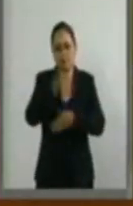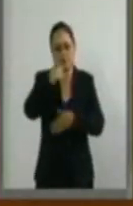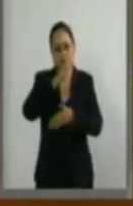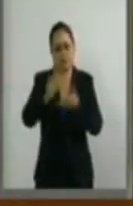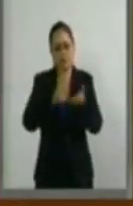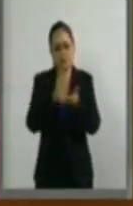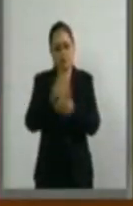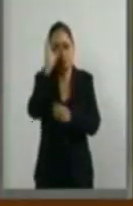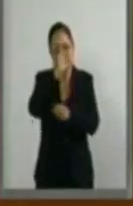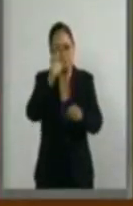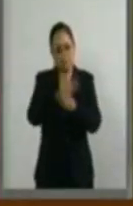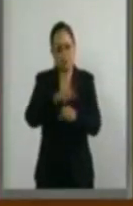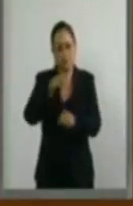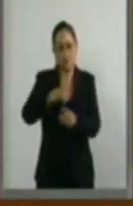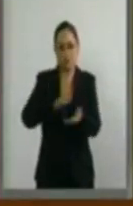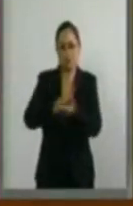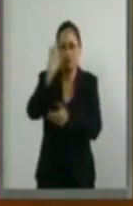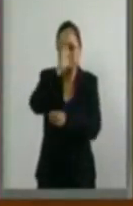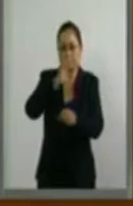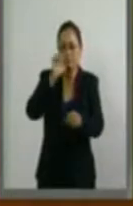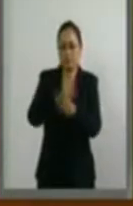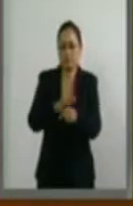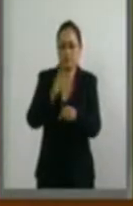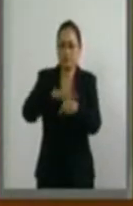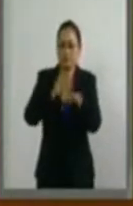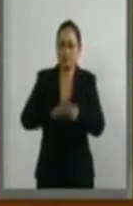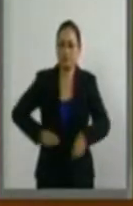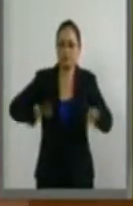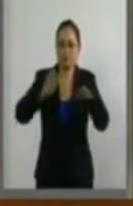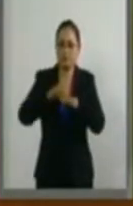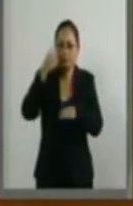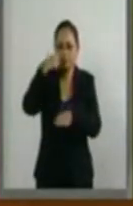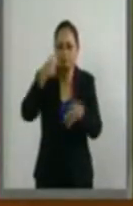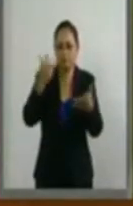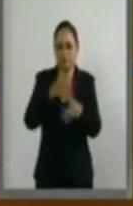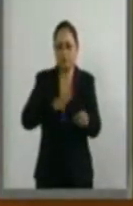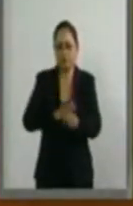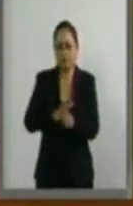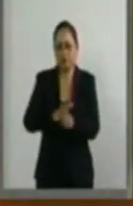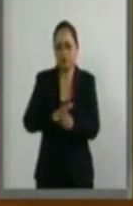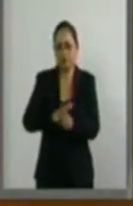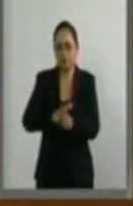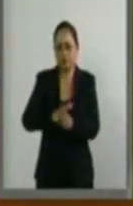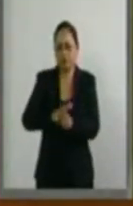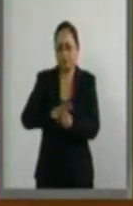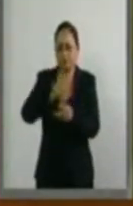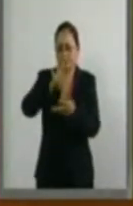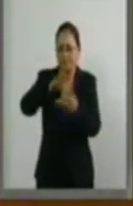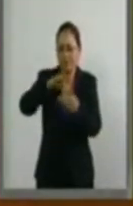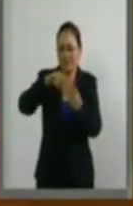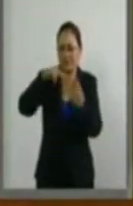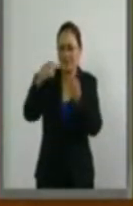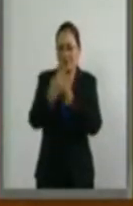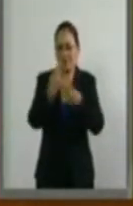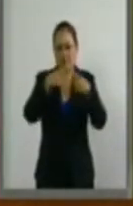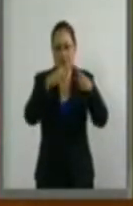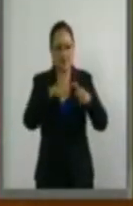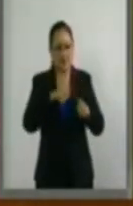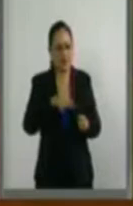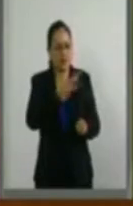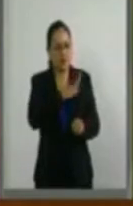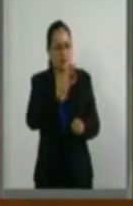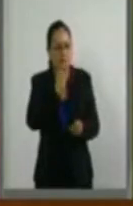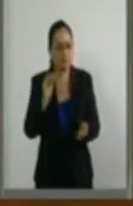y Derechos Culturales, tan necesaria para contar con un instrumento transversal que institucionalice